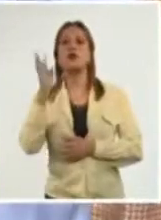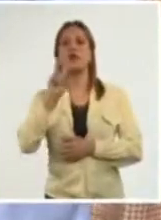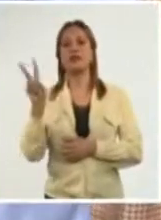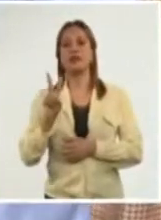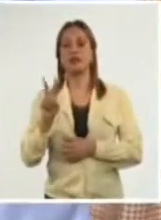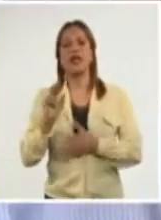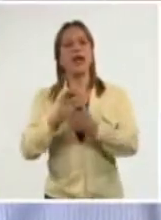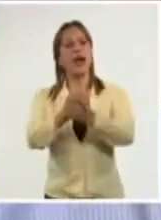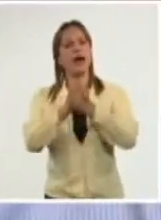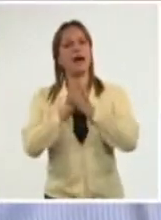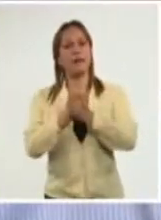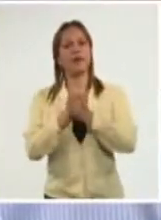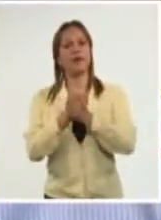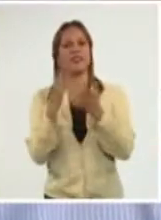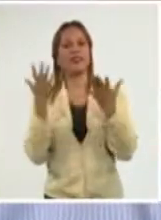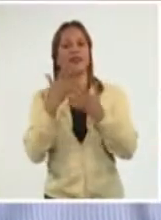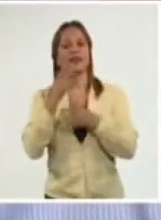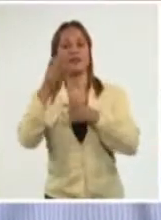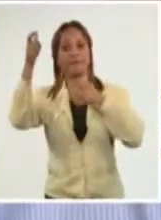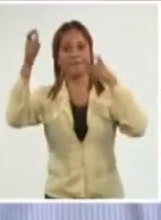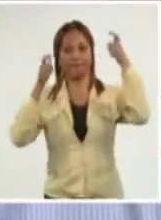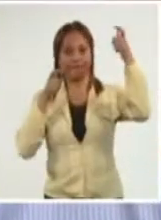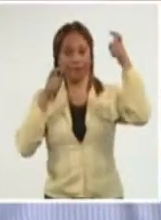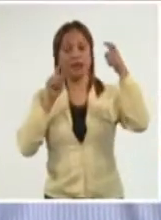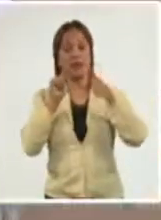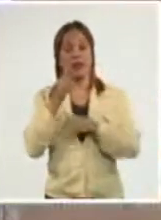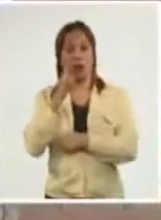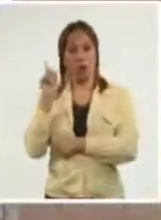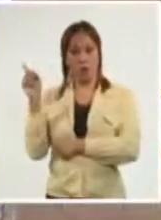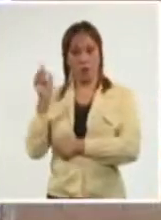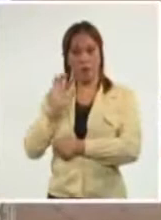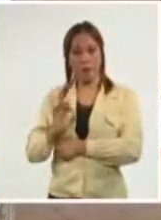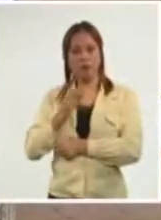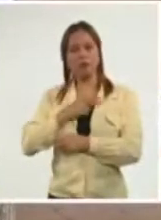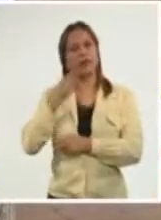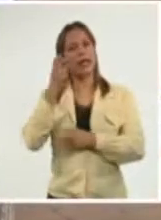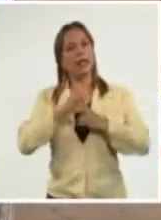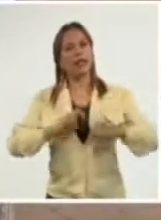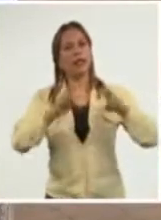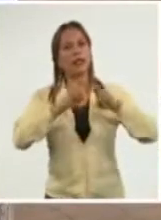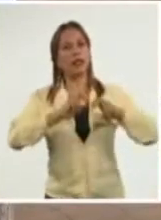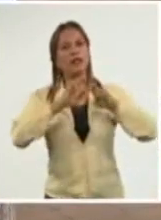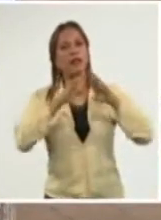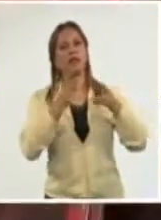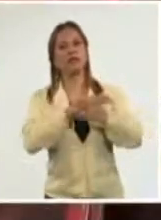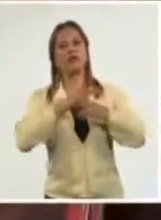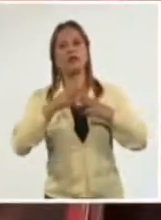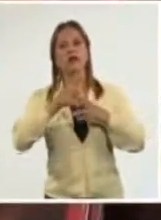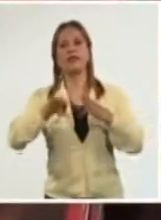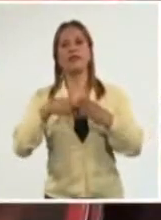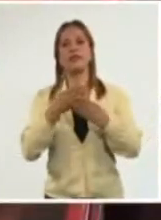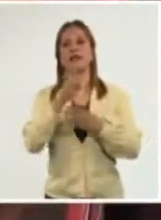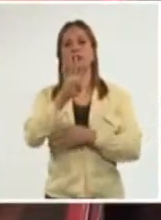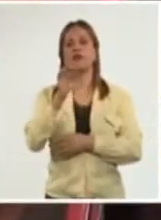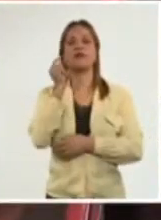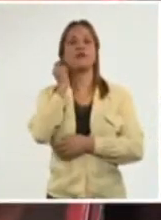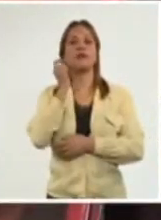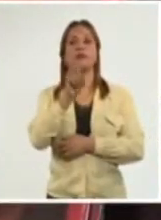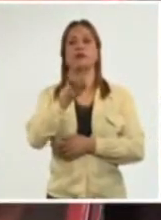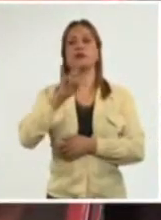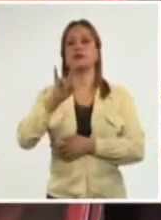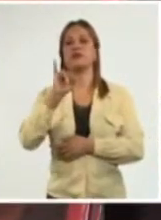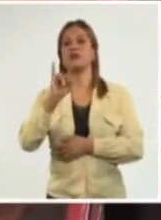Como amigo entrañable de Hugo Chávez, Germán Sánchez Otero descubre la trascendencia del 4 de febrero de 1992 en